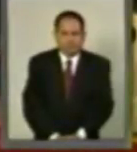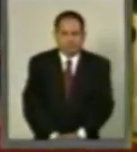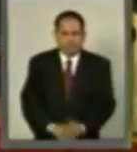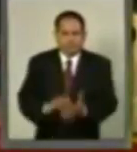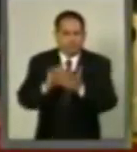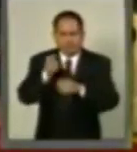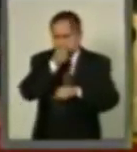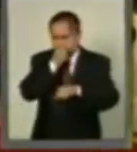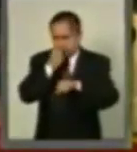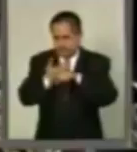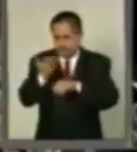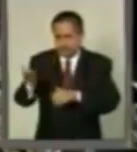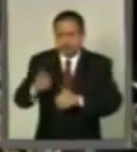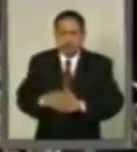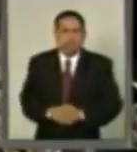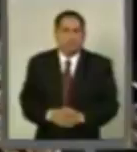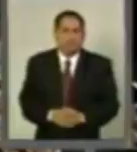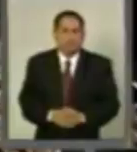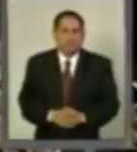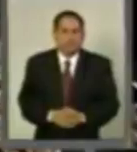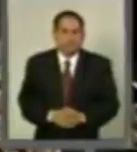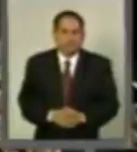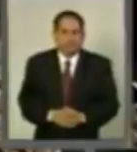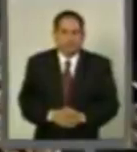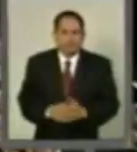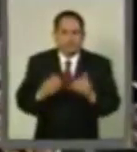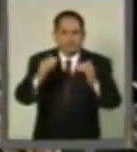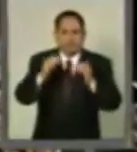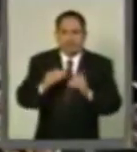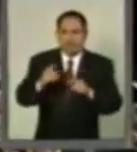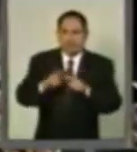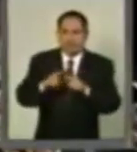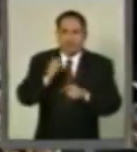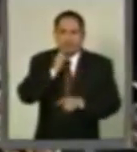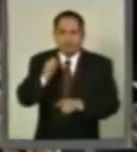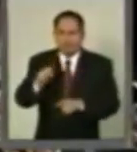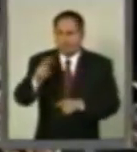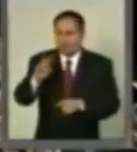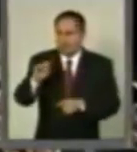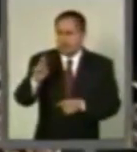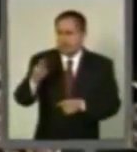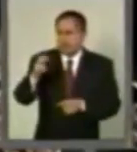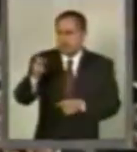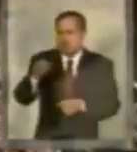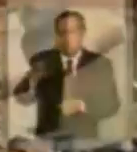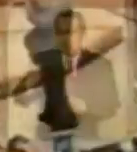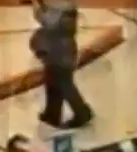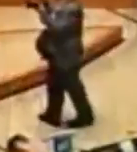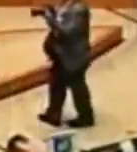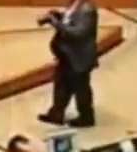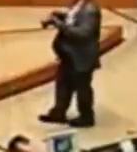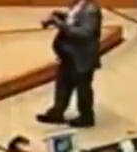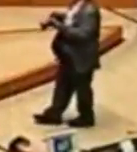Gracias, secretario. Tiene el uso de la tribuna el senador Víctor Hermosillo.